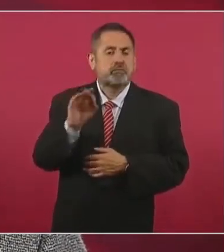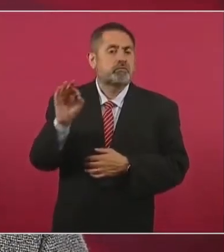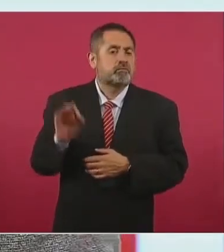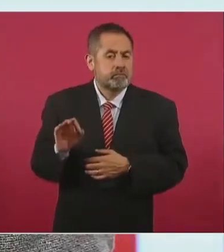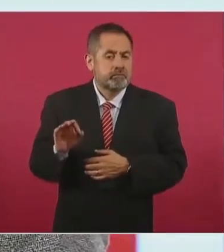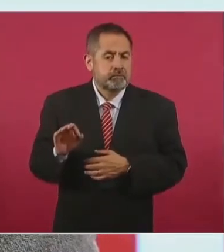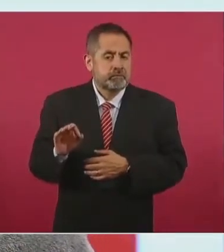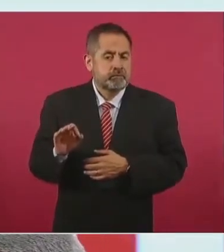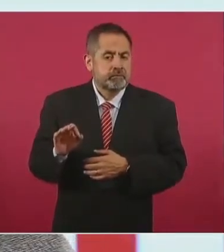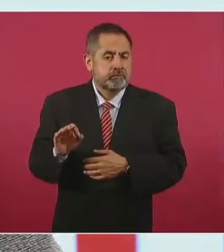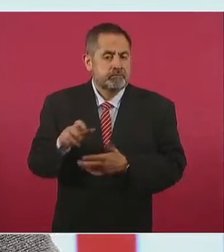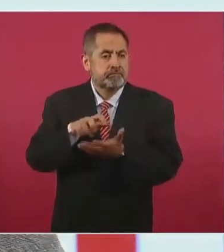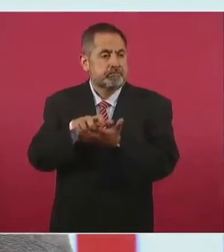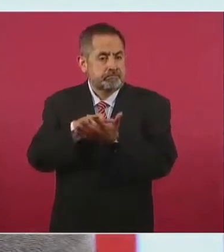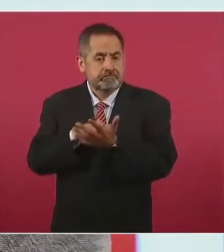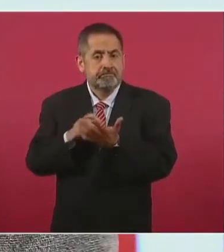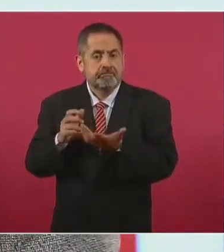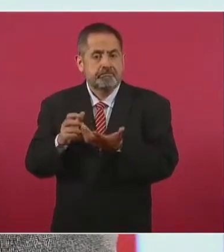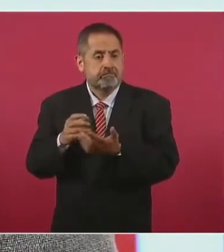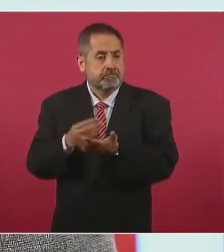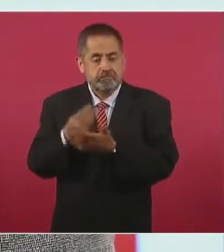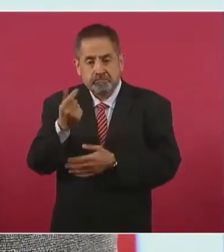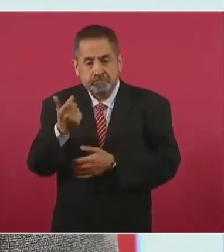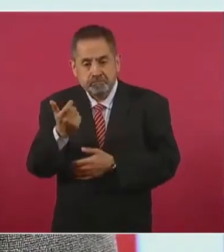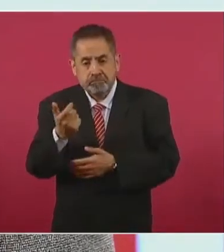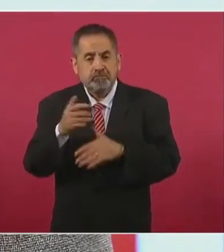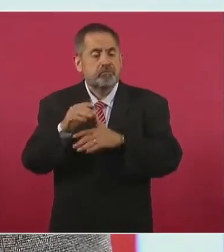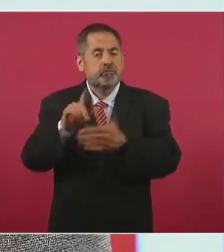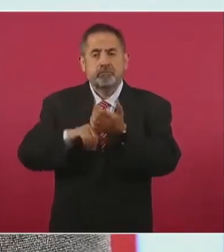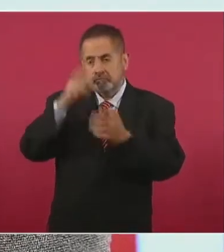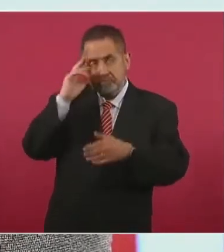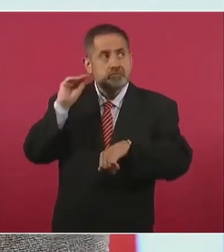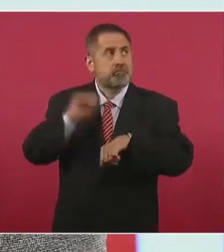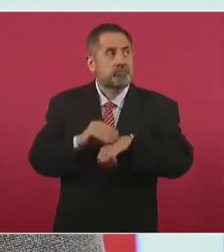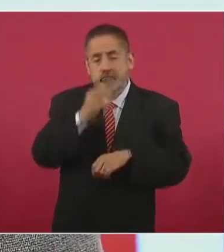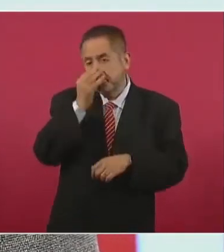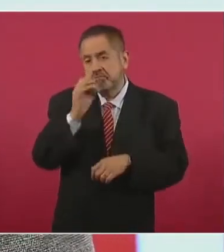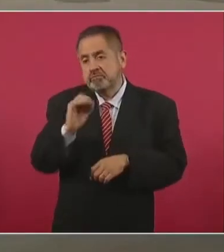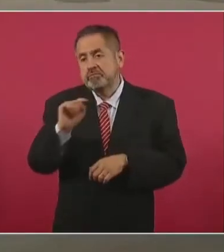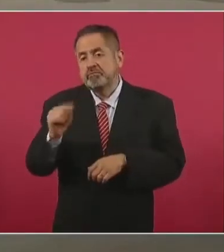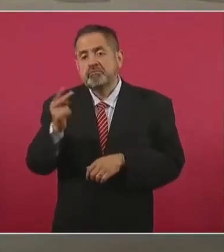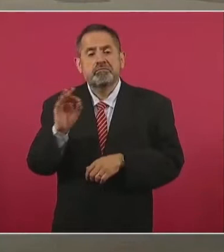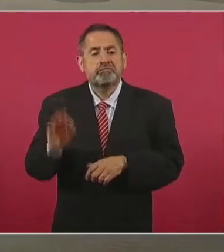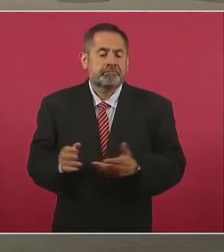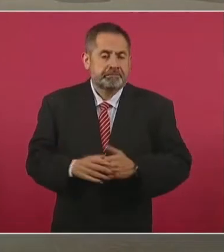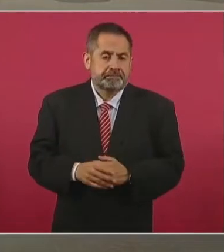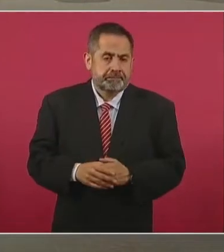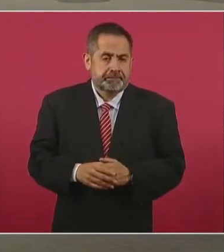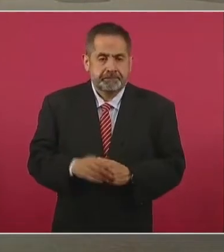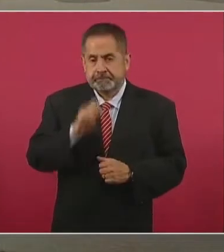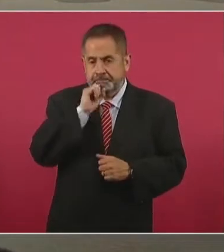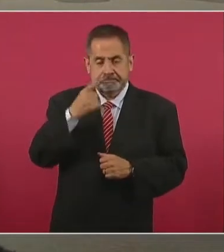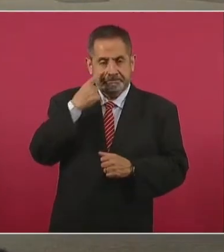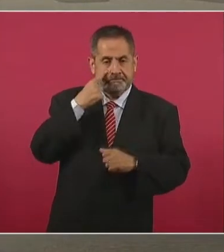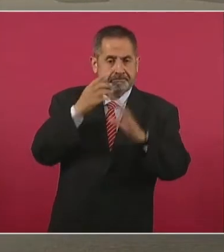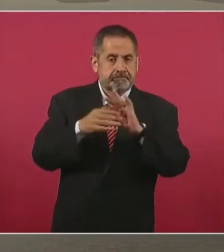0.2% del ahorro económico sobre la implementación. También se mide